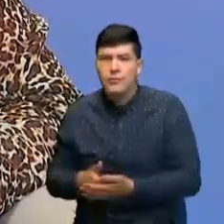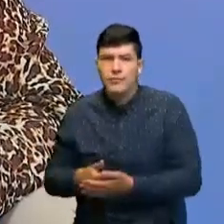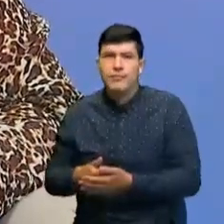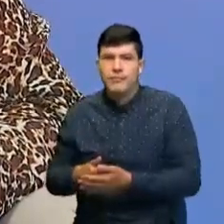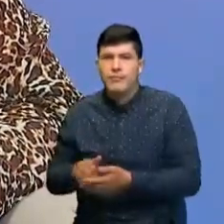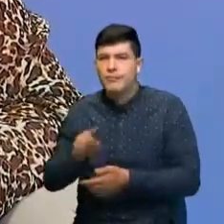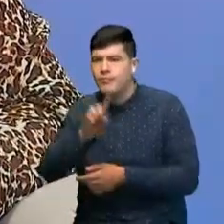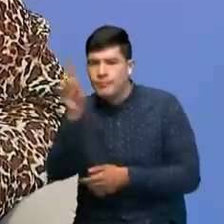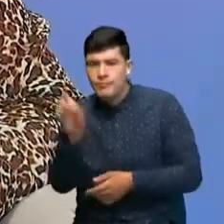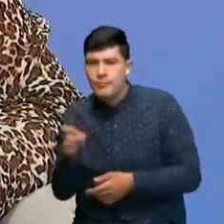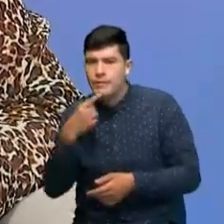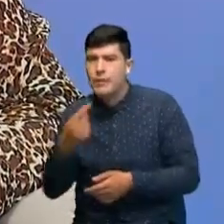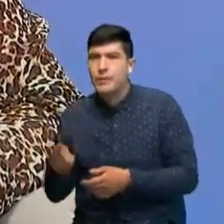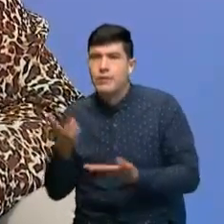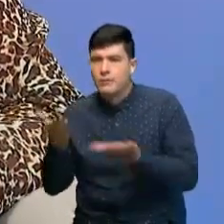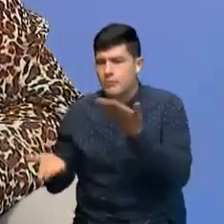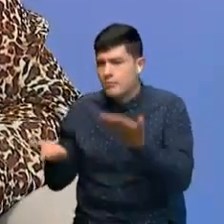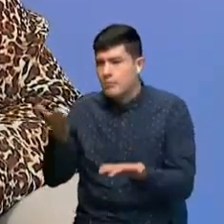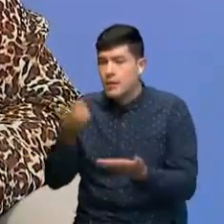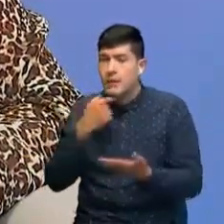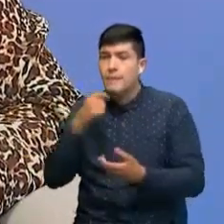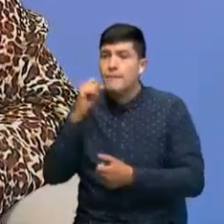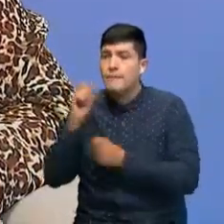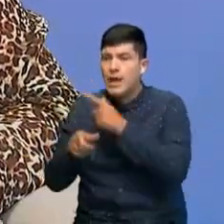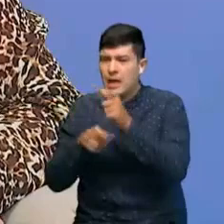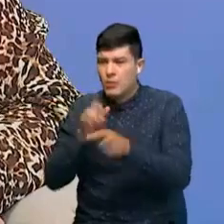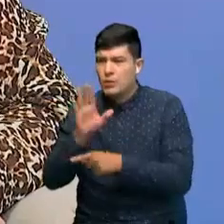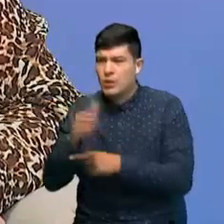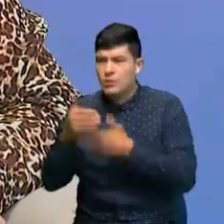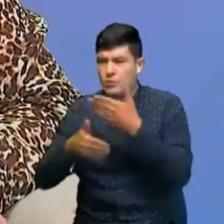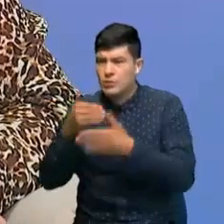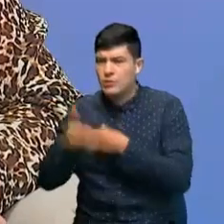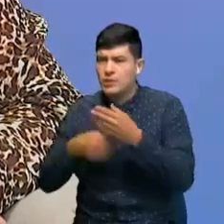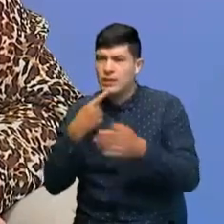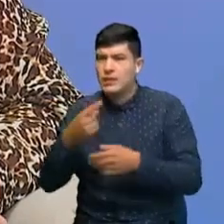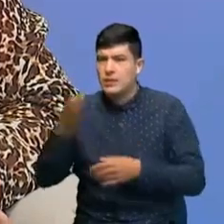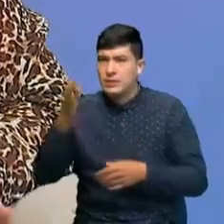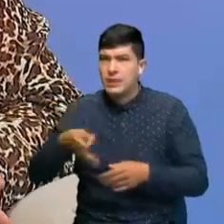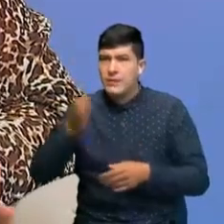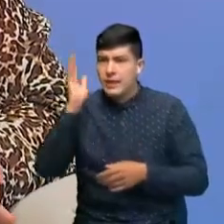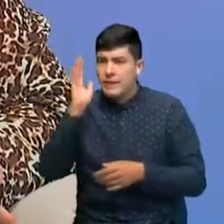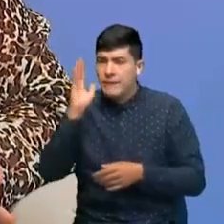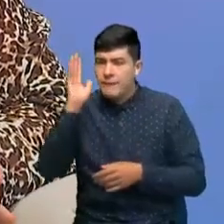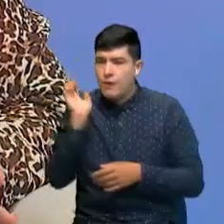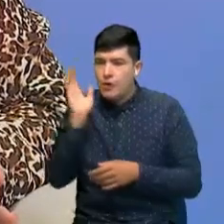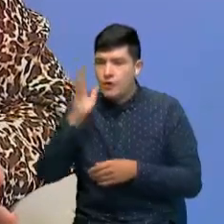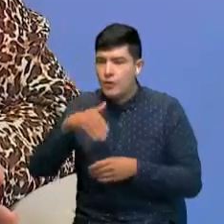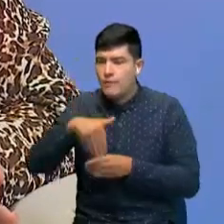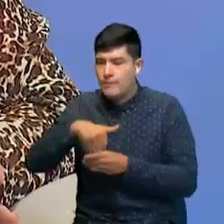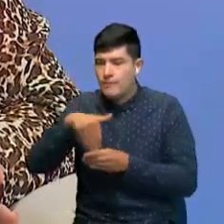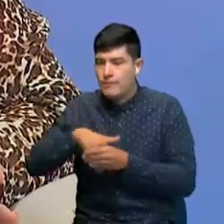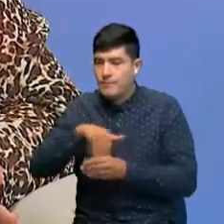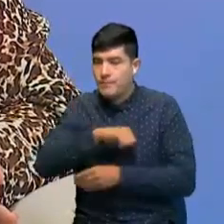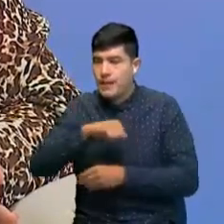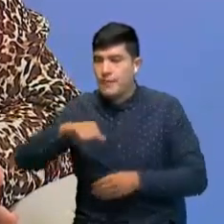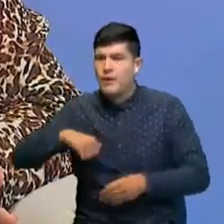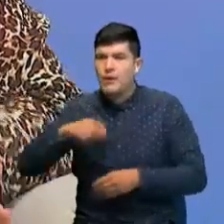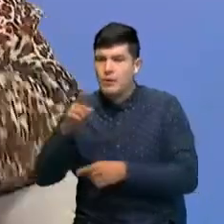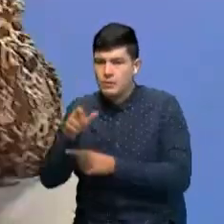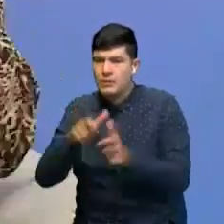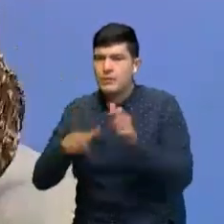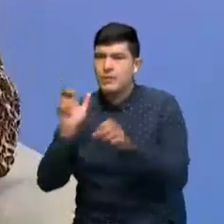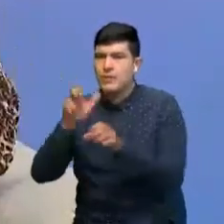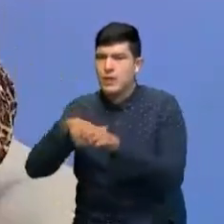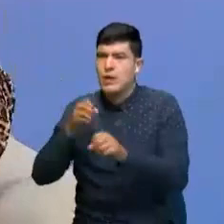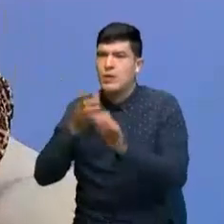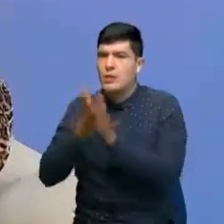el interrogatorio de parte. Generalmente los que preguntan en esos procesos son los fondos privados. Uh-huh. ¿Y qué cuentan en este caso los afiliados al